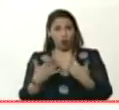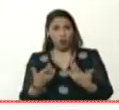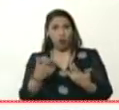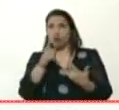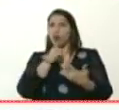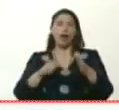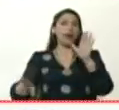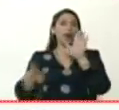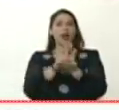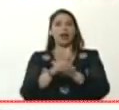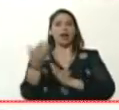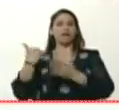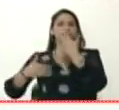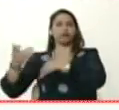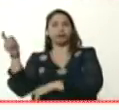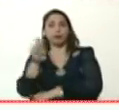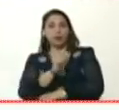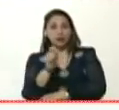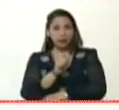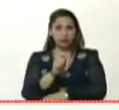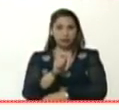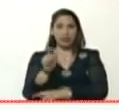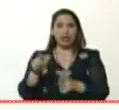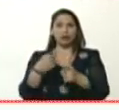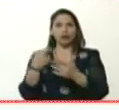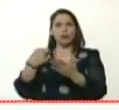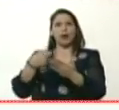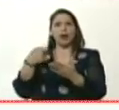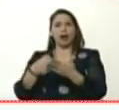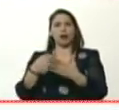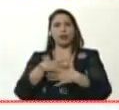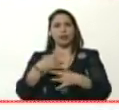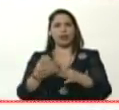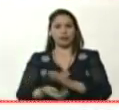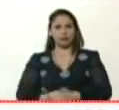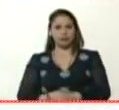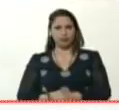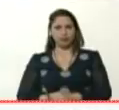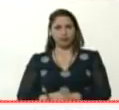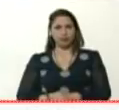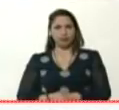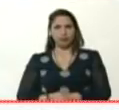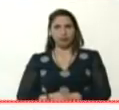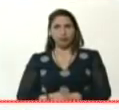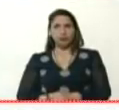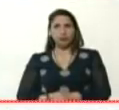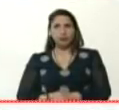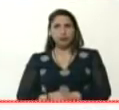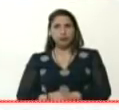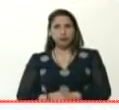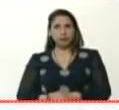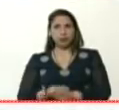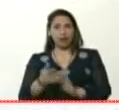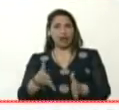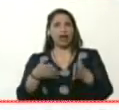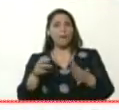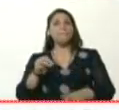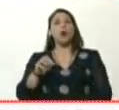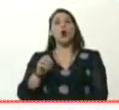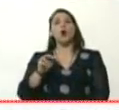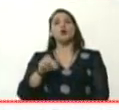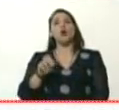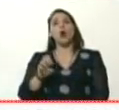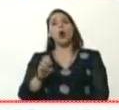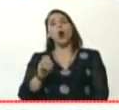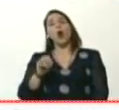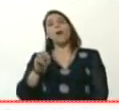ilegales meses antes y después pagaron los intereses. ¿Ah? Las ganancias de Monómero, que es una de las empresas